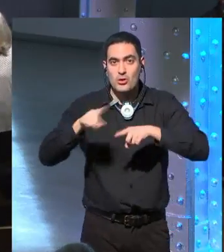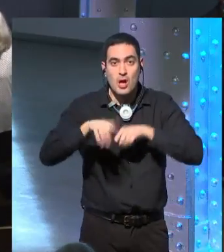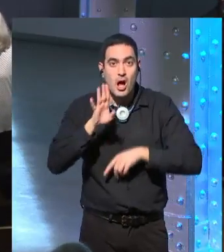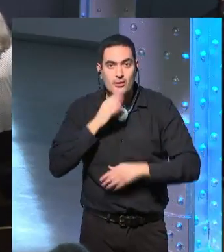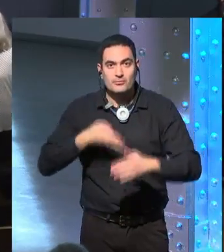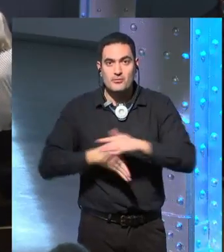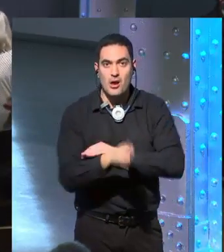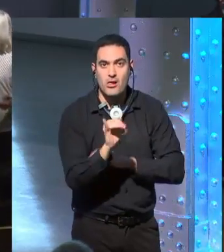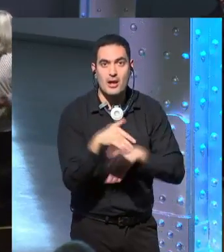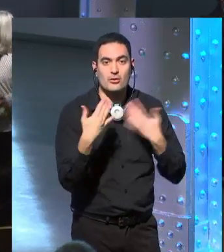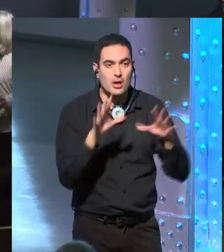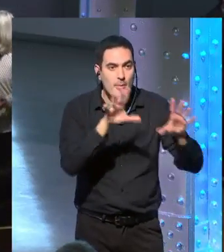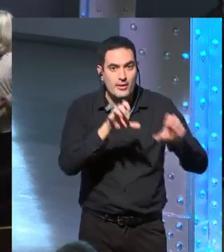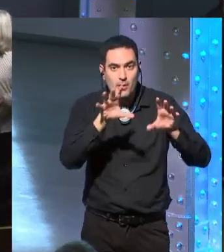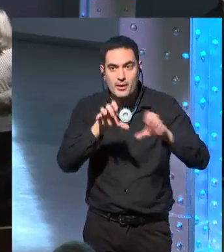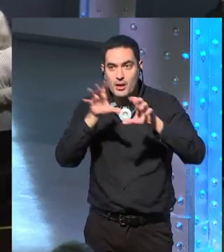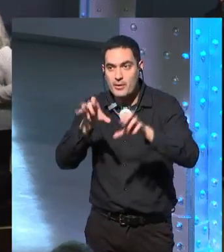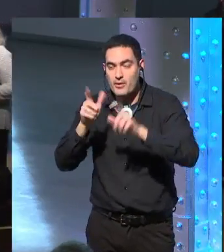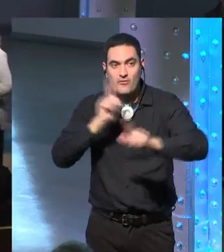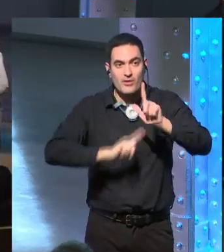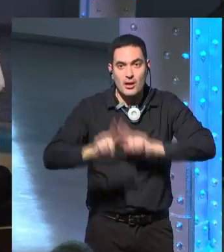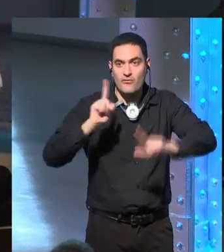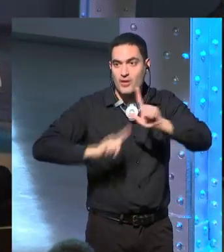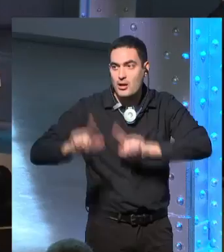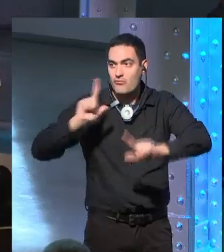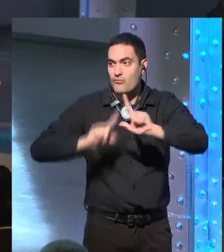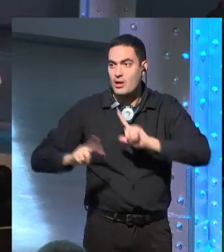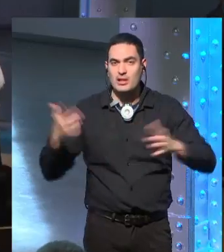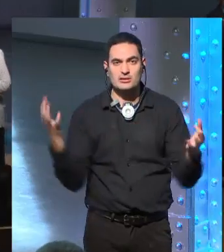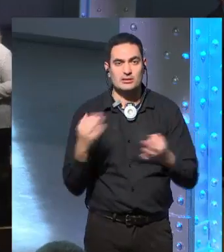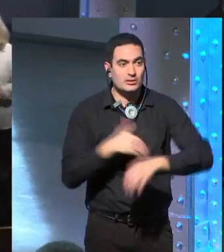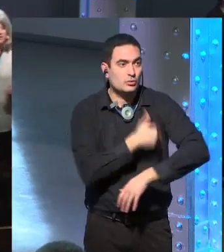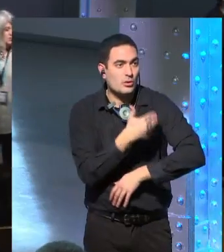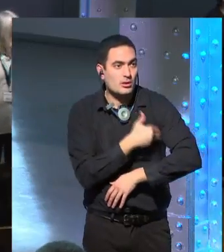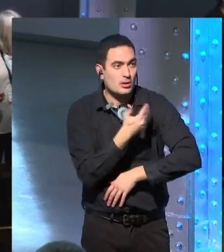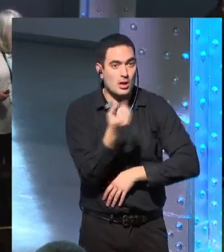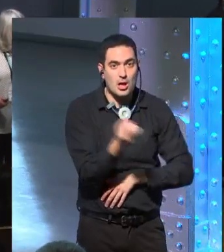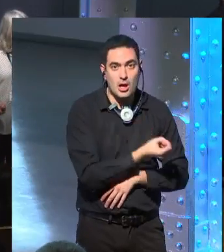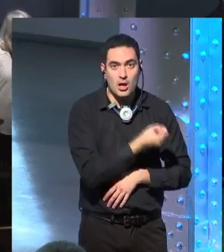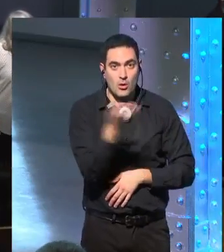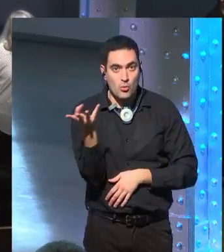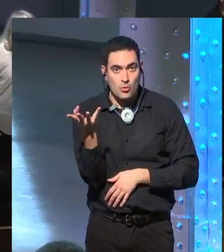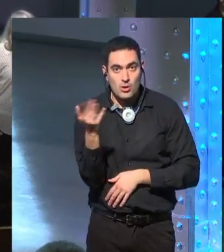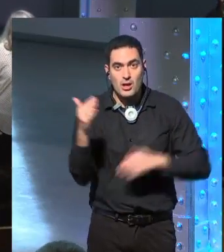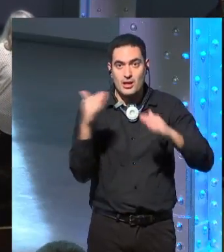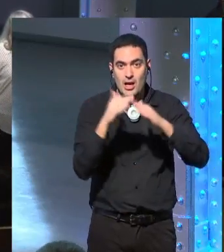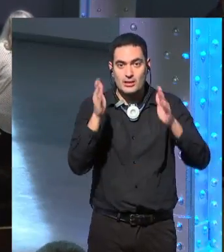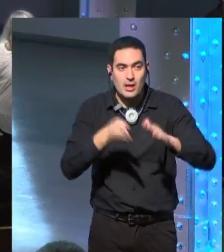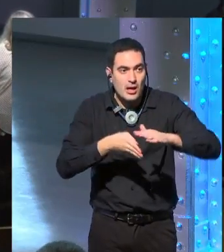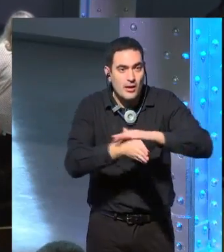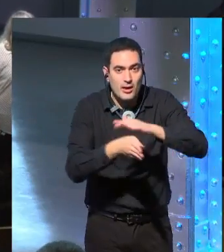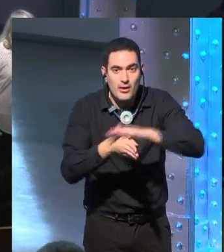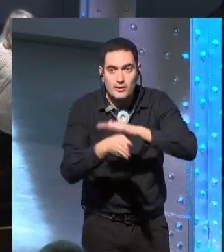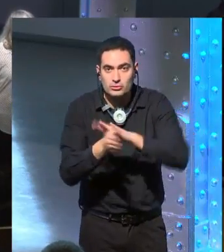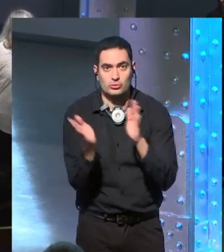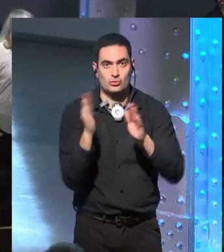Y lo que hemos ido aprendiendo a lo largo de este viaje es que hay estudiantes que no tienen acceso en casa y